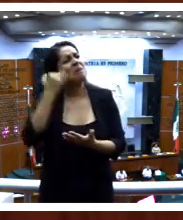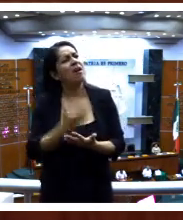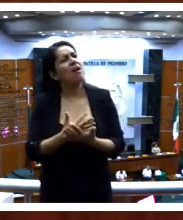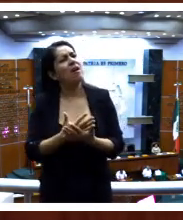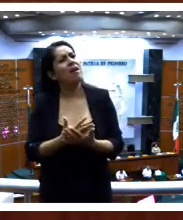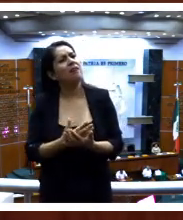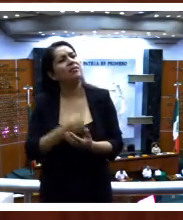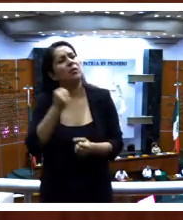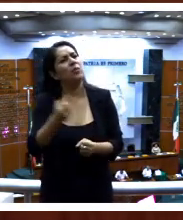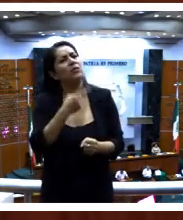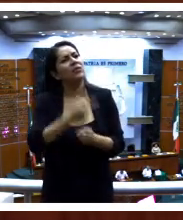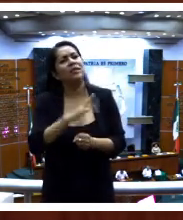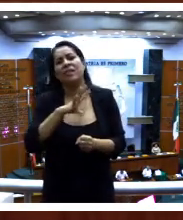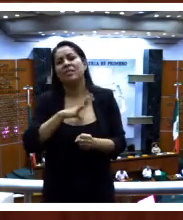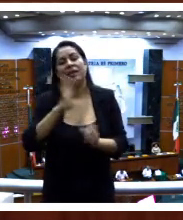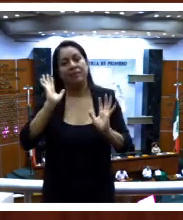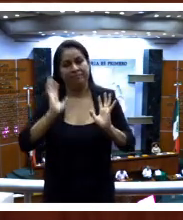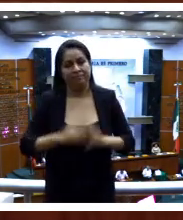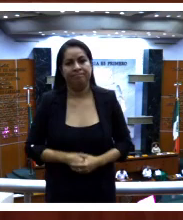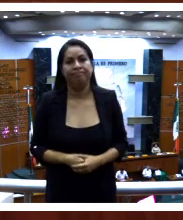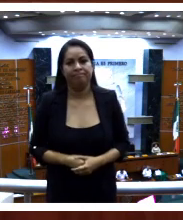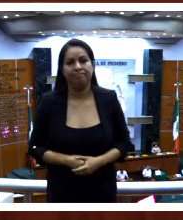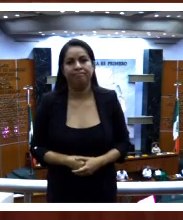que haya oportunidad.